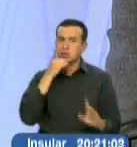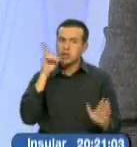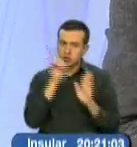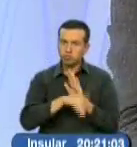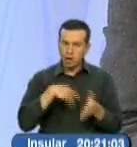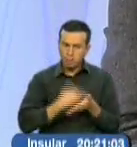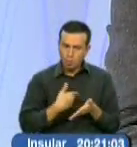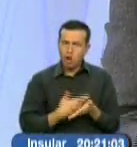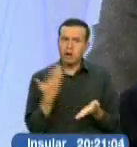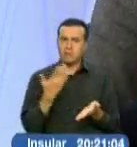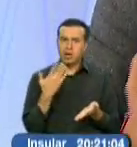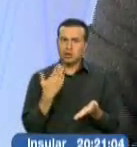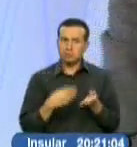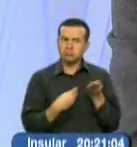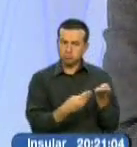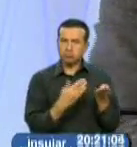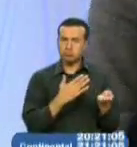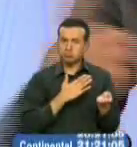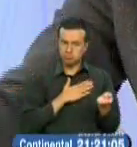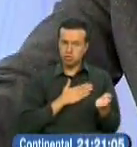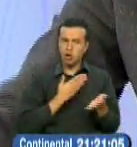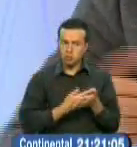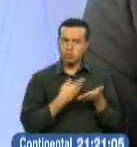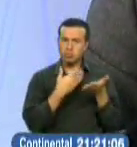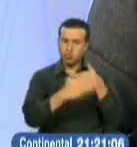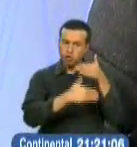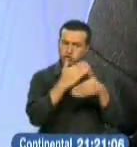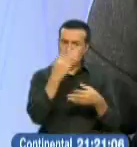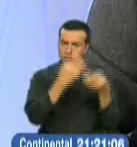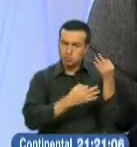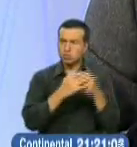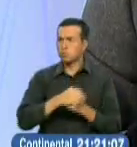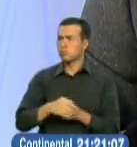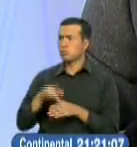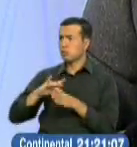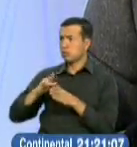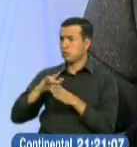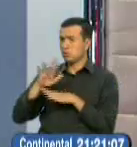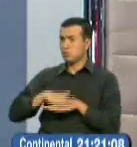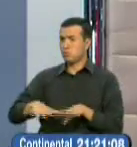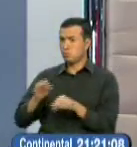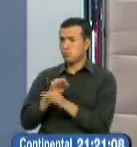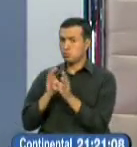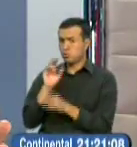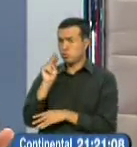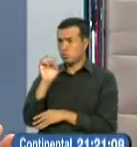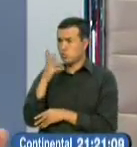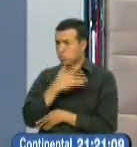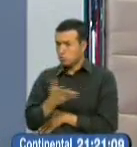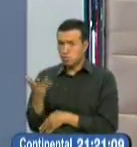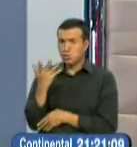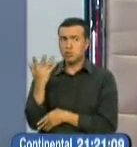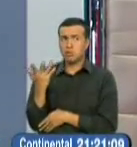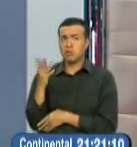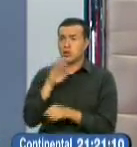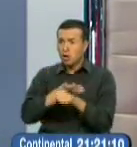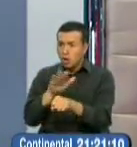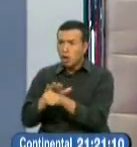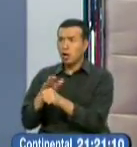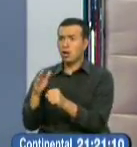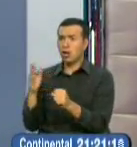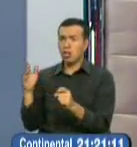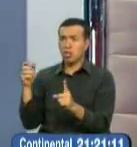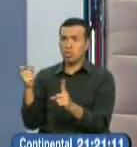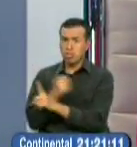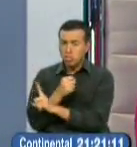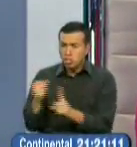denuncias debidamente escritas y ser responsables para que se siga un debido proceso. Pero se puso en riesgo a los funcionarios del Consejo Nacional Electoral llamando a generar un